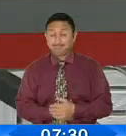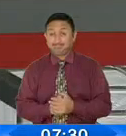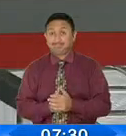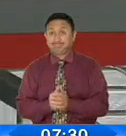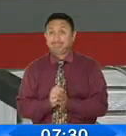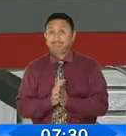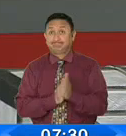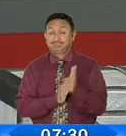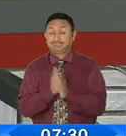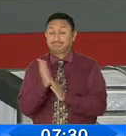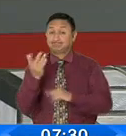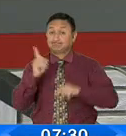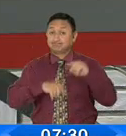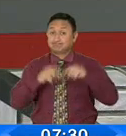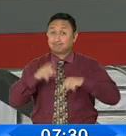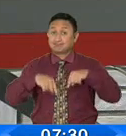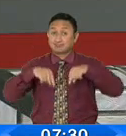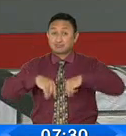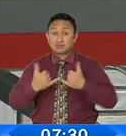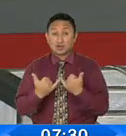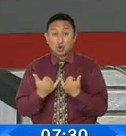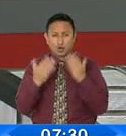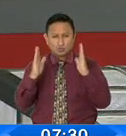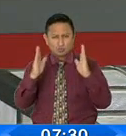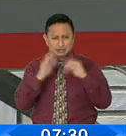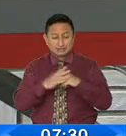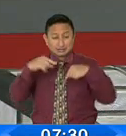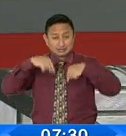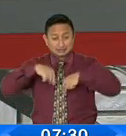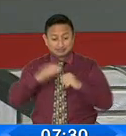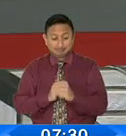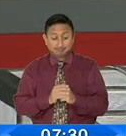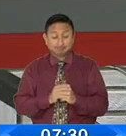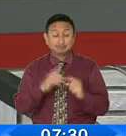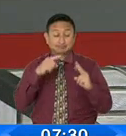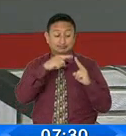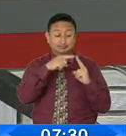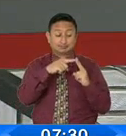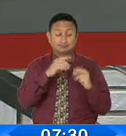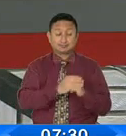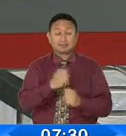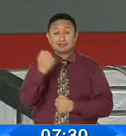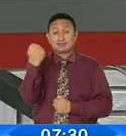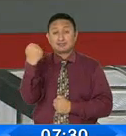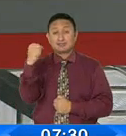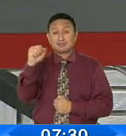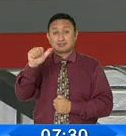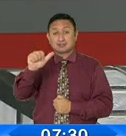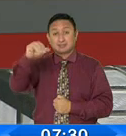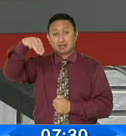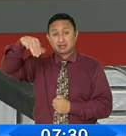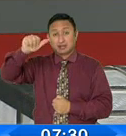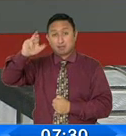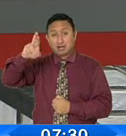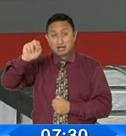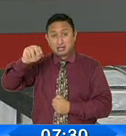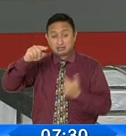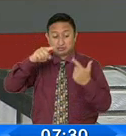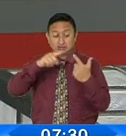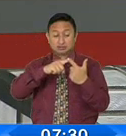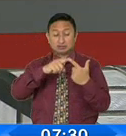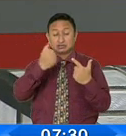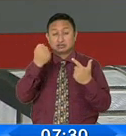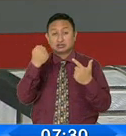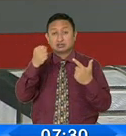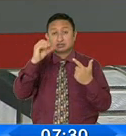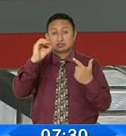Y amigos queridos, queremos que presten atención a la historia de Samara y Sofía, que son dos pequeñas que nacieron con una discapacidad visual.